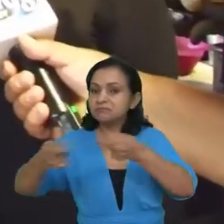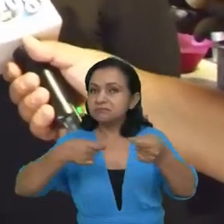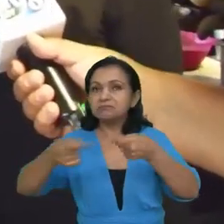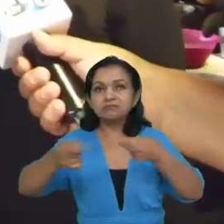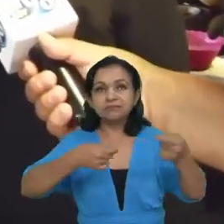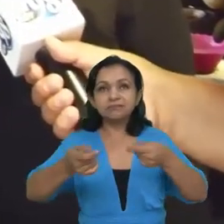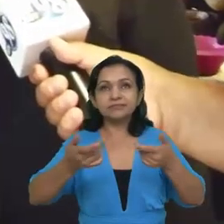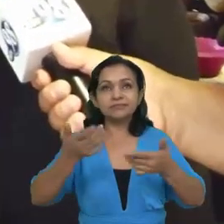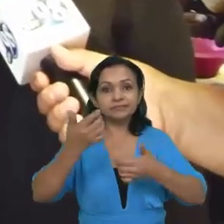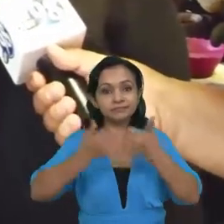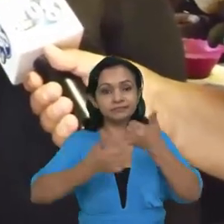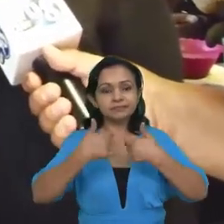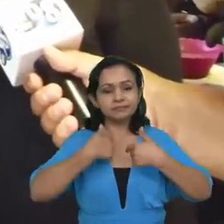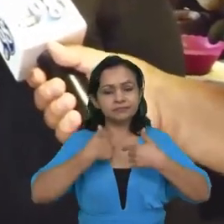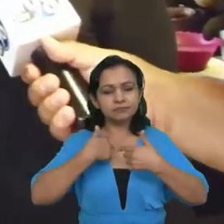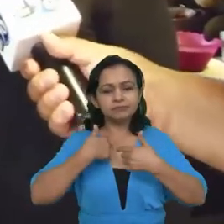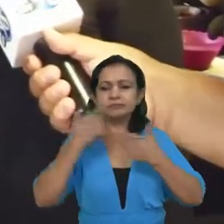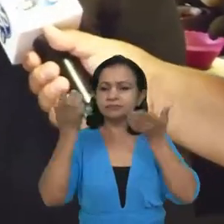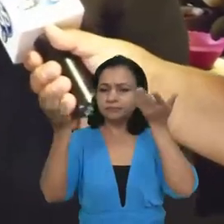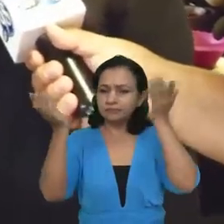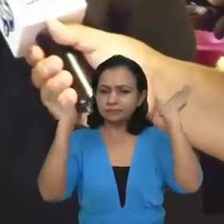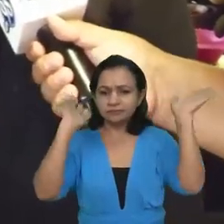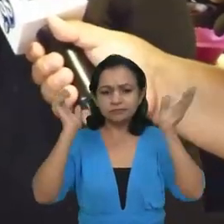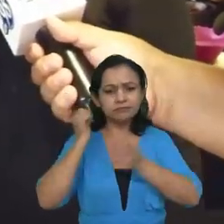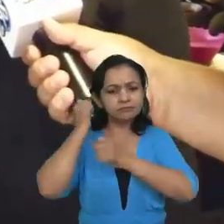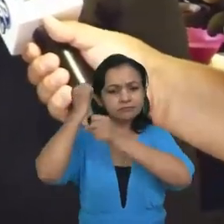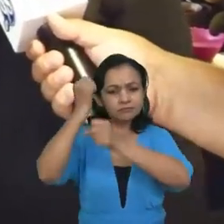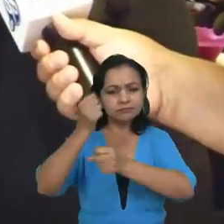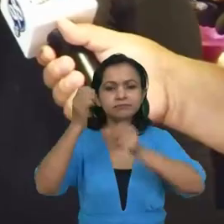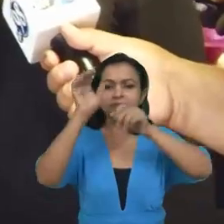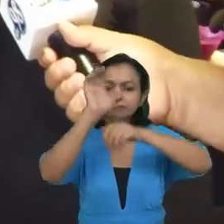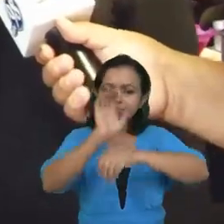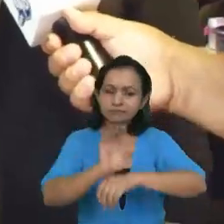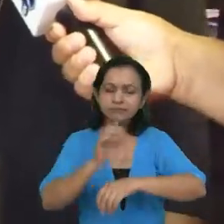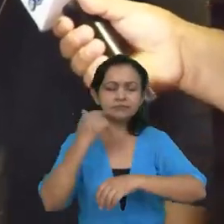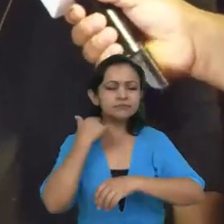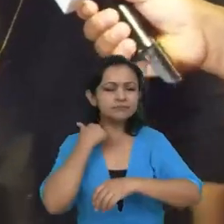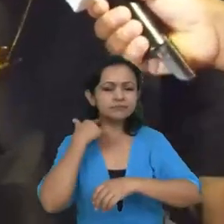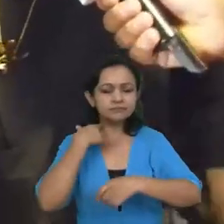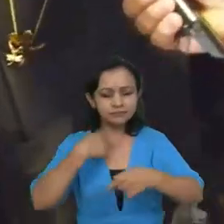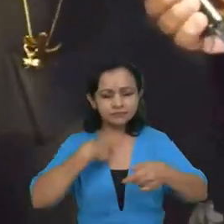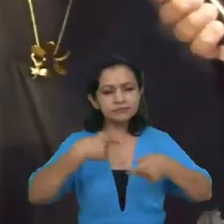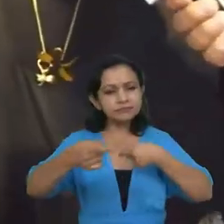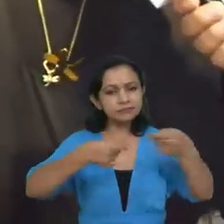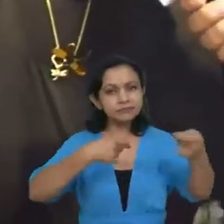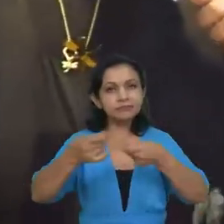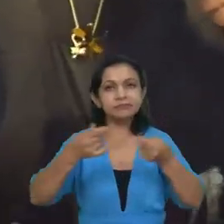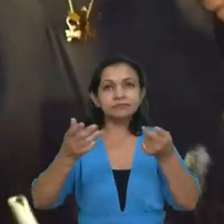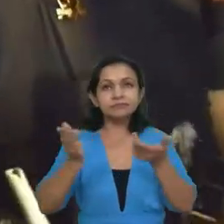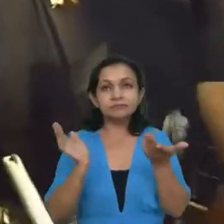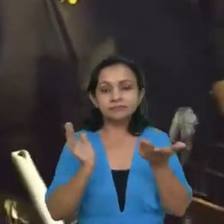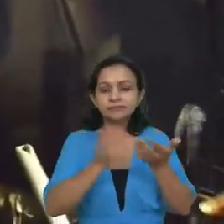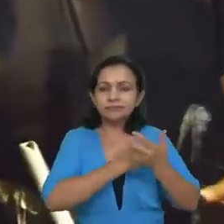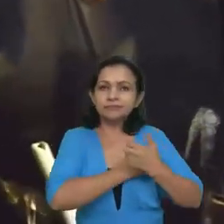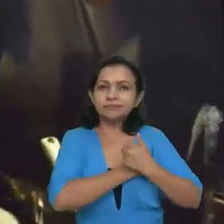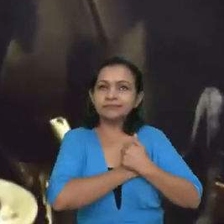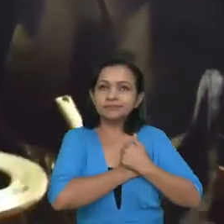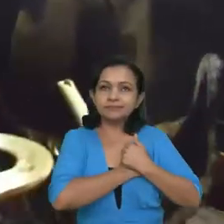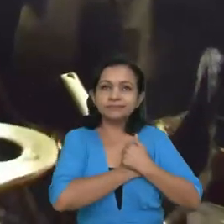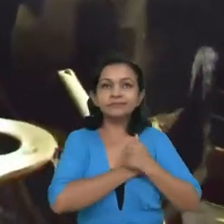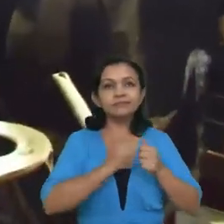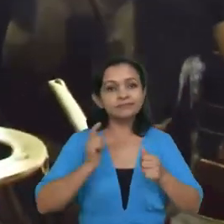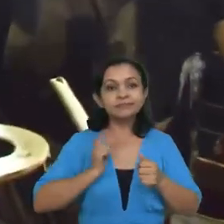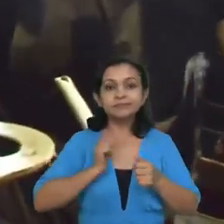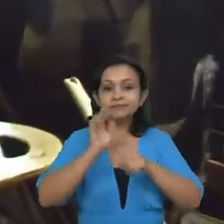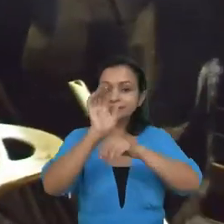yo ya soy fundadora de este mercado y a la tradición siempre la hago y cuando no tenemos amor tenemos que tener